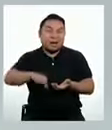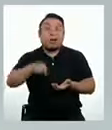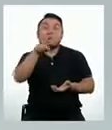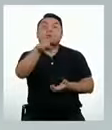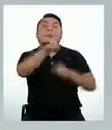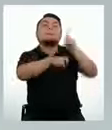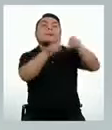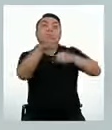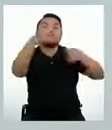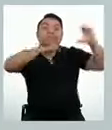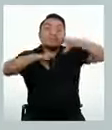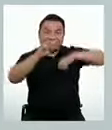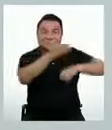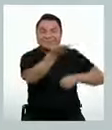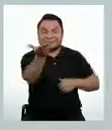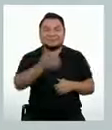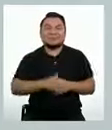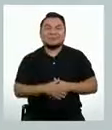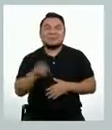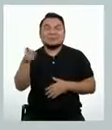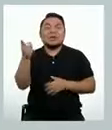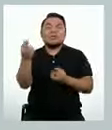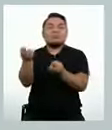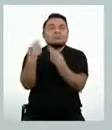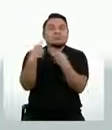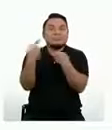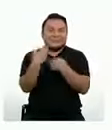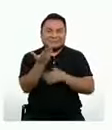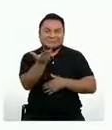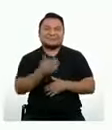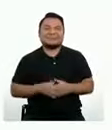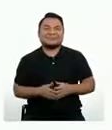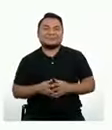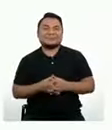un científico. ¡Vamos! Ojalá nos conteste la llamada.